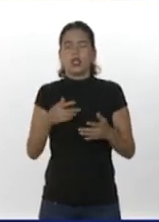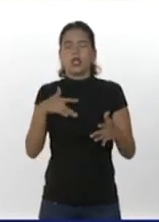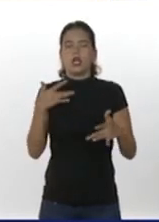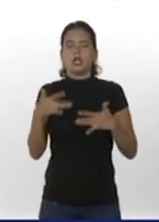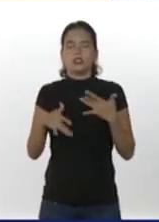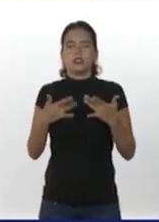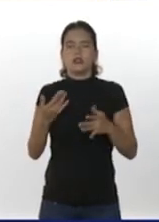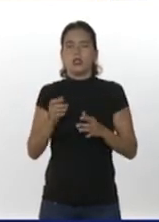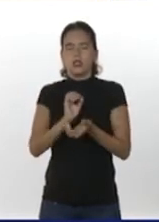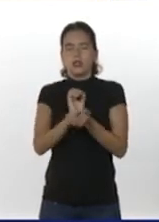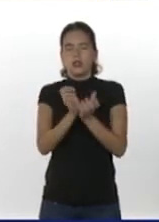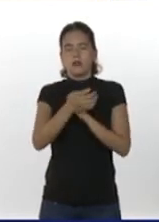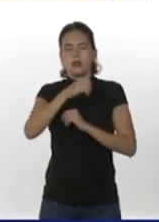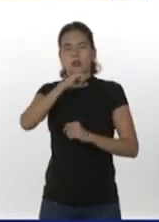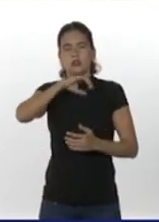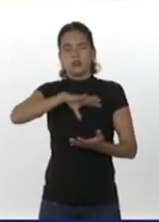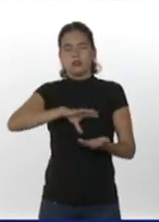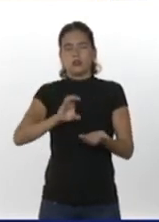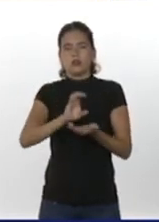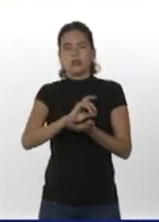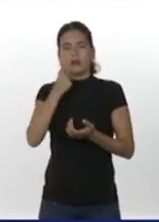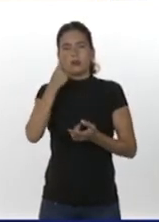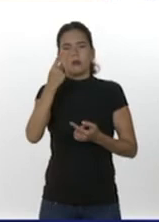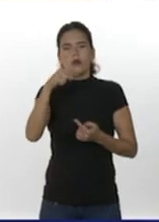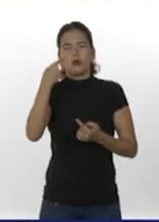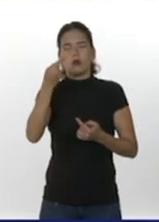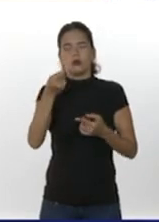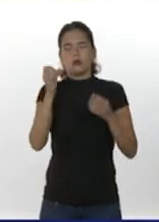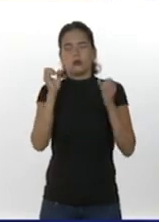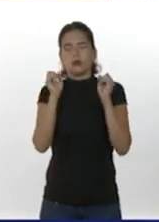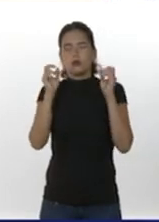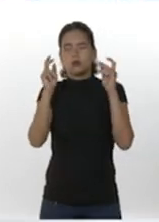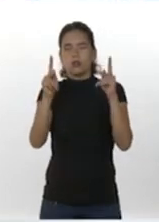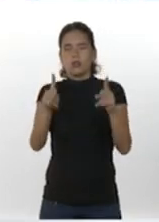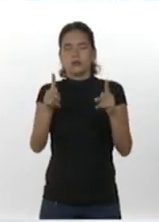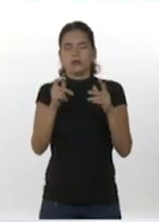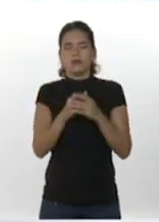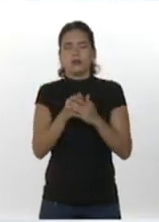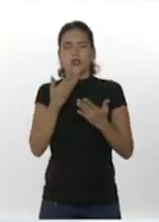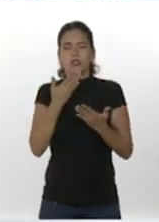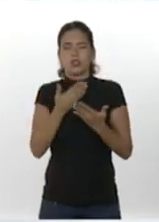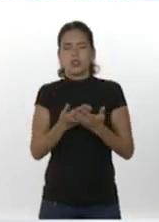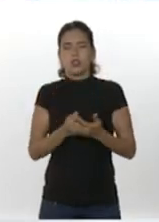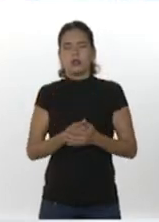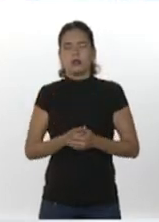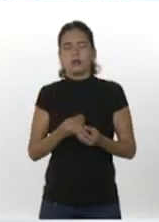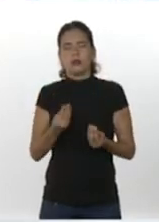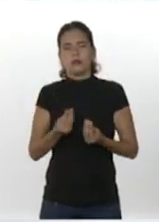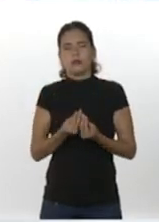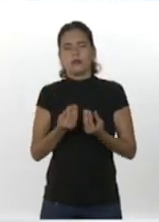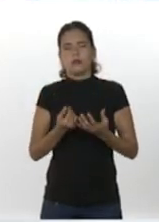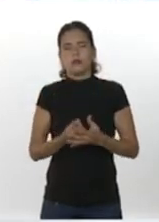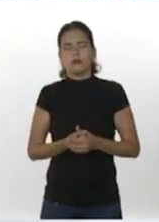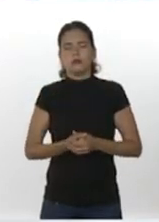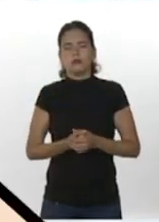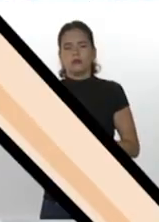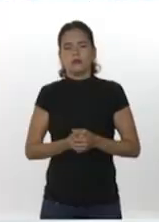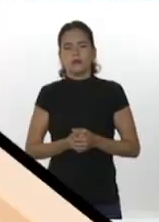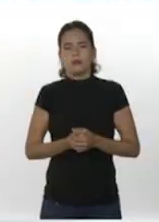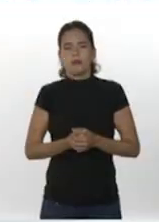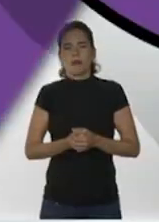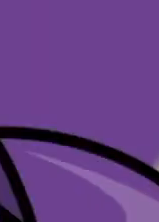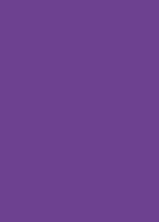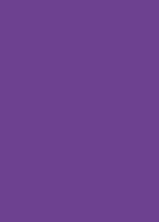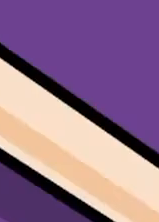actividades de Geografía, Historia y Ciudadanía. Nos vemos, ha sido todo por el día de hoy. Gracias por estar en Cada Familia, una Escuela. Feliz tarde.